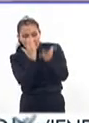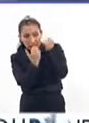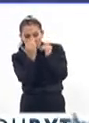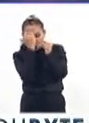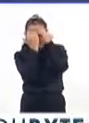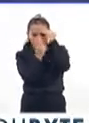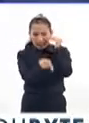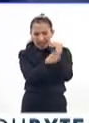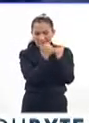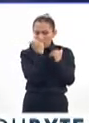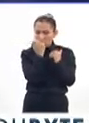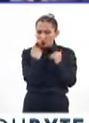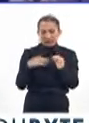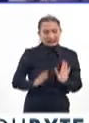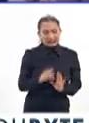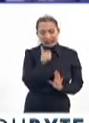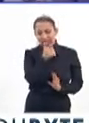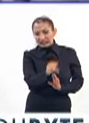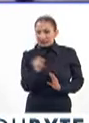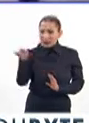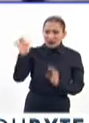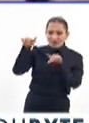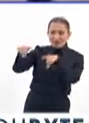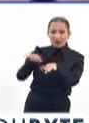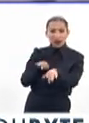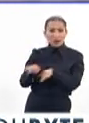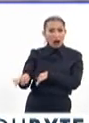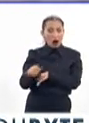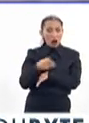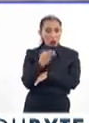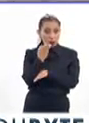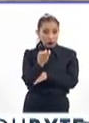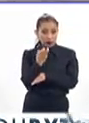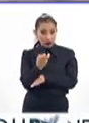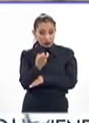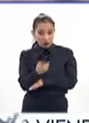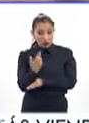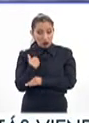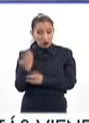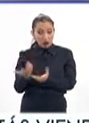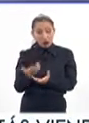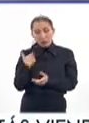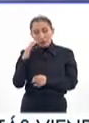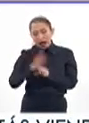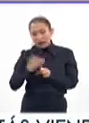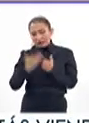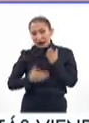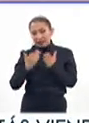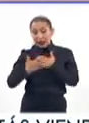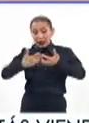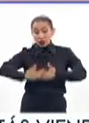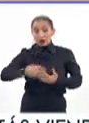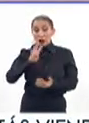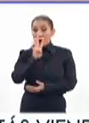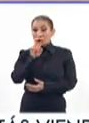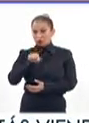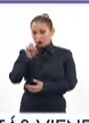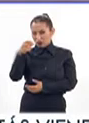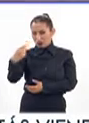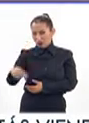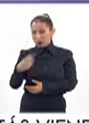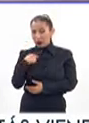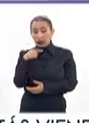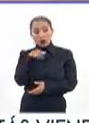y conocimientos caracteriza al mercado laboral actual. Y en este sentido, los mayores retos de la llamada Industria